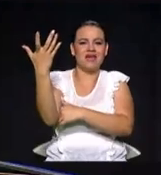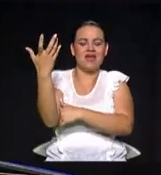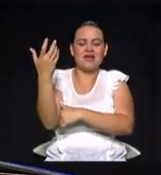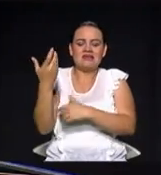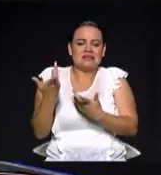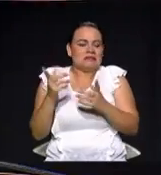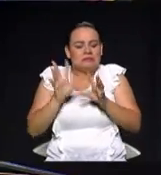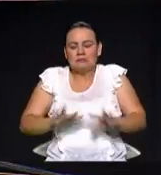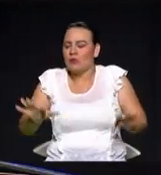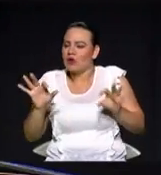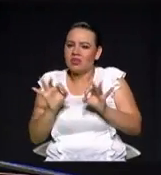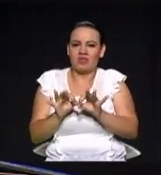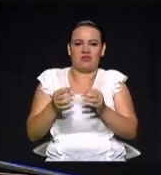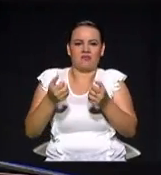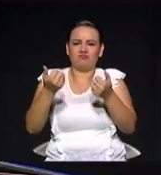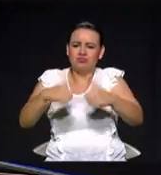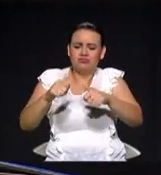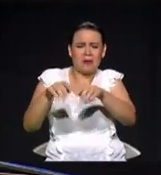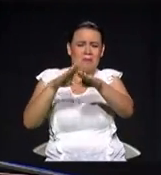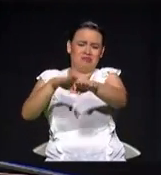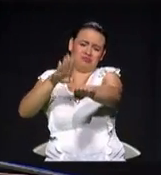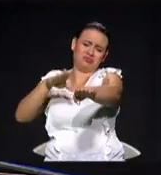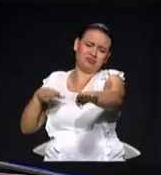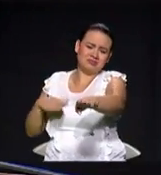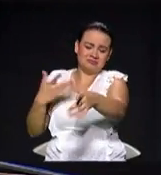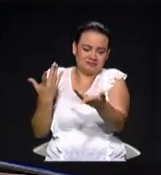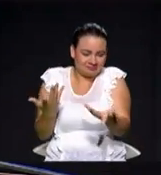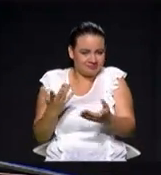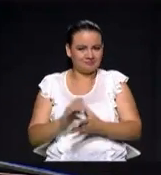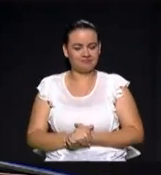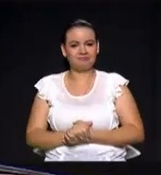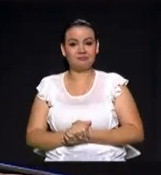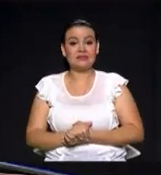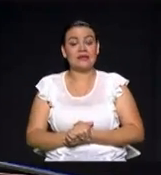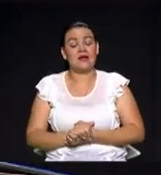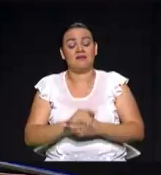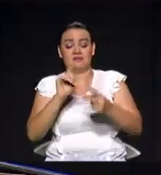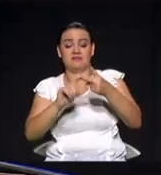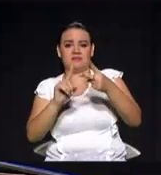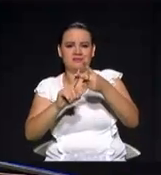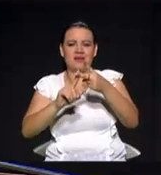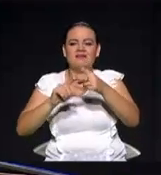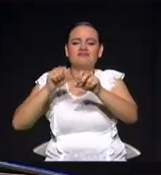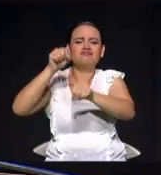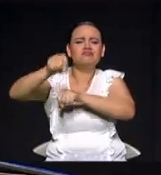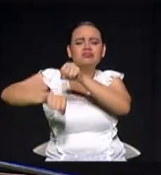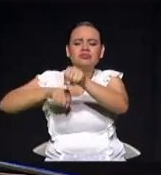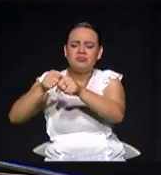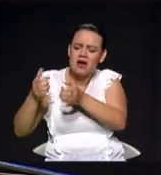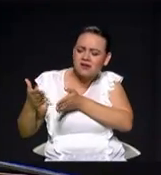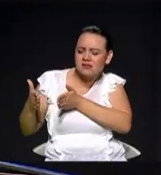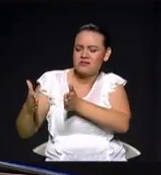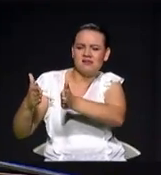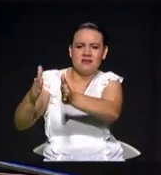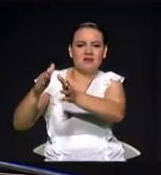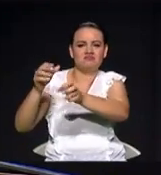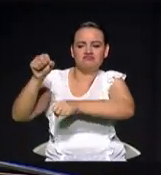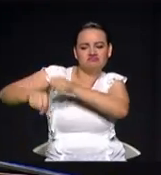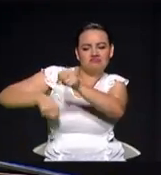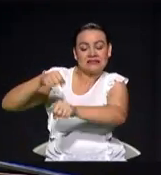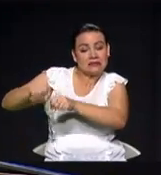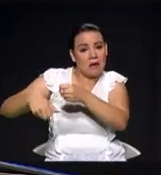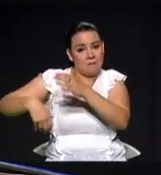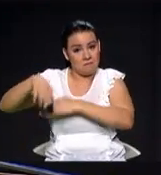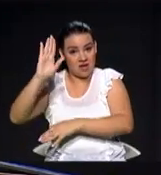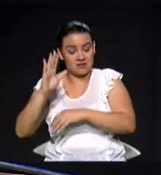transporte masivo en el centro de la ciudad seguimos con el ciclo como ampliamos en cicla sitio rutas e infraestructura también obviamente la